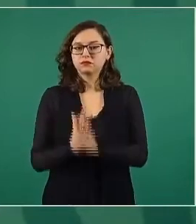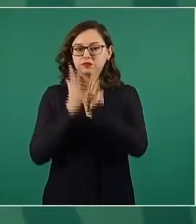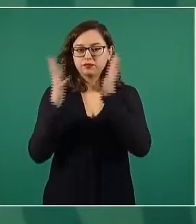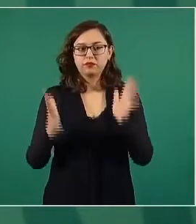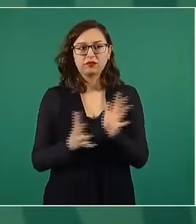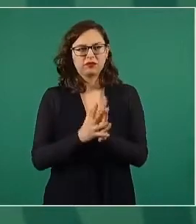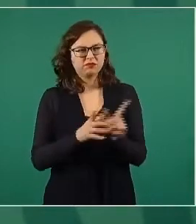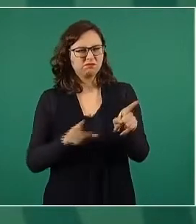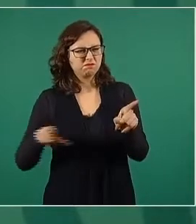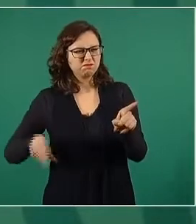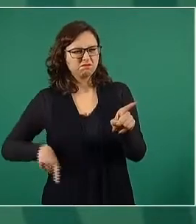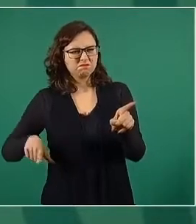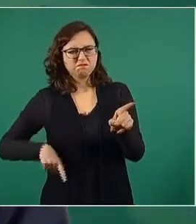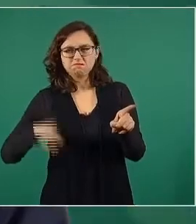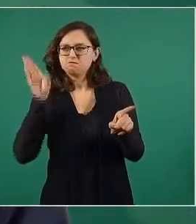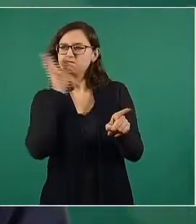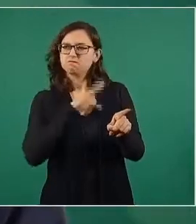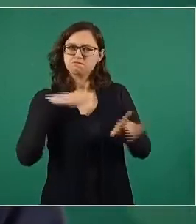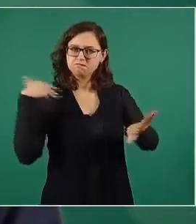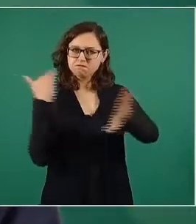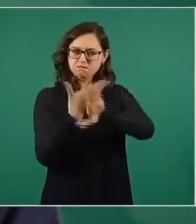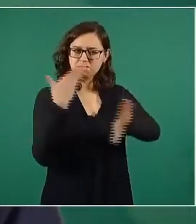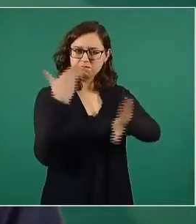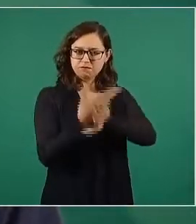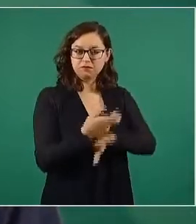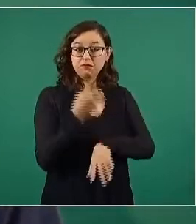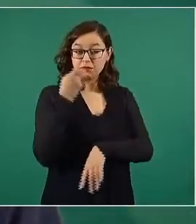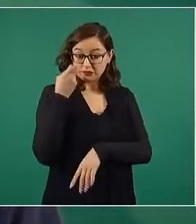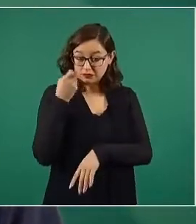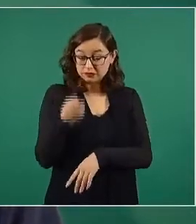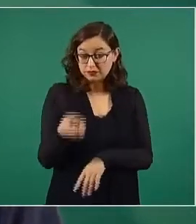y me lo entregaron del archivo